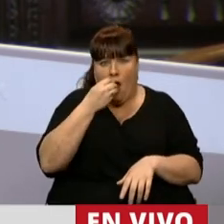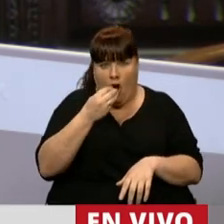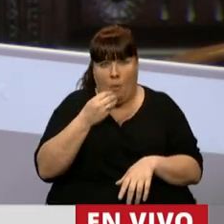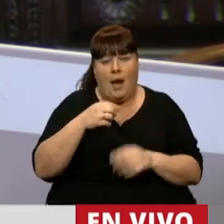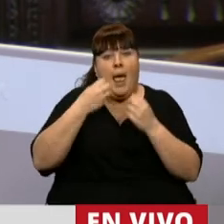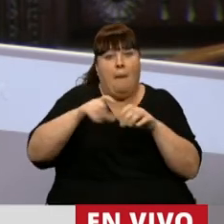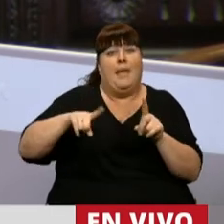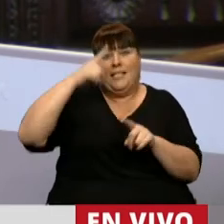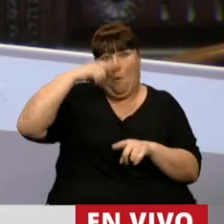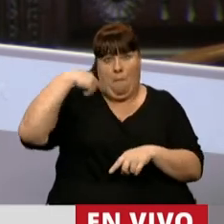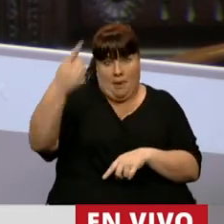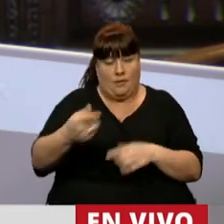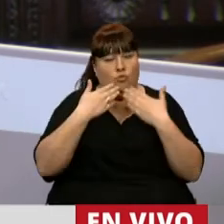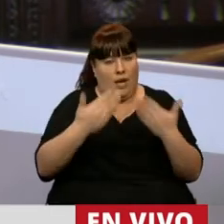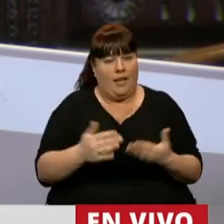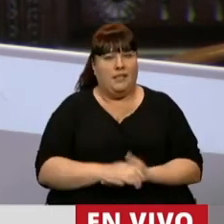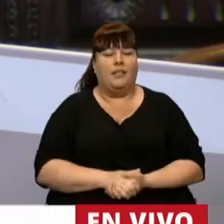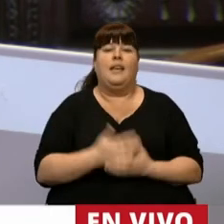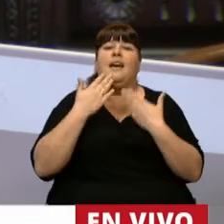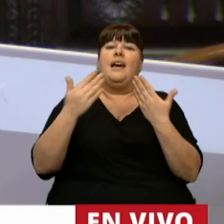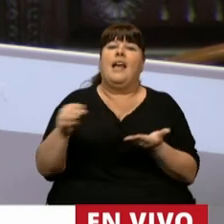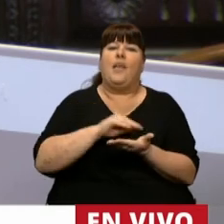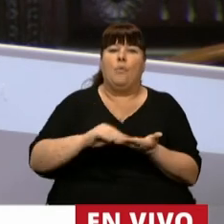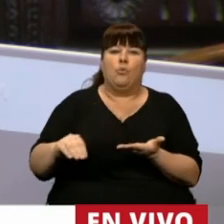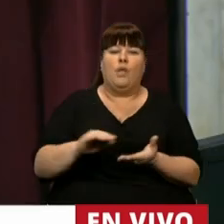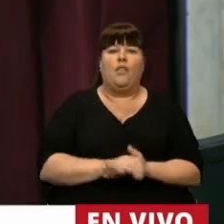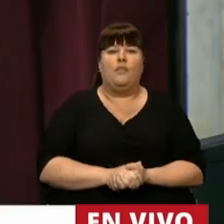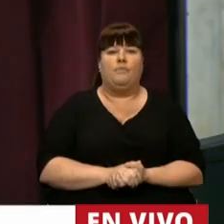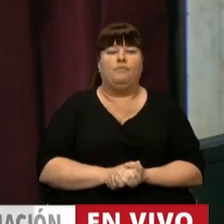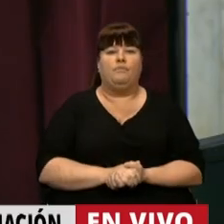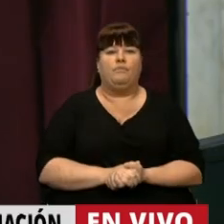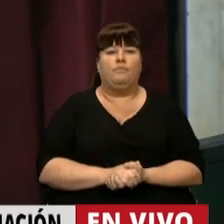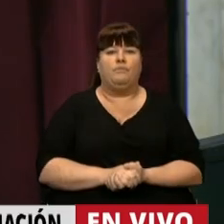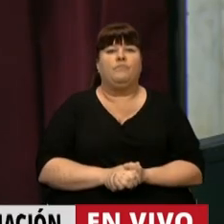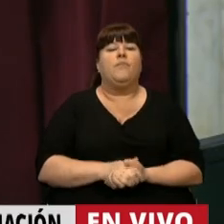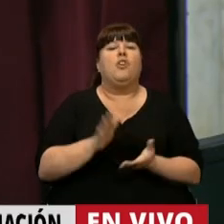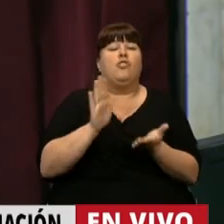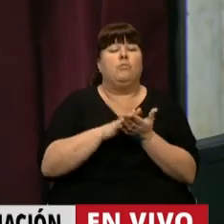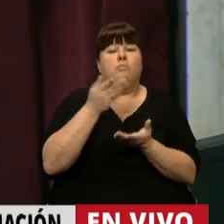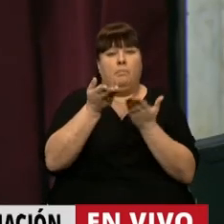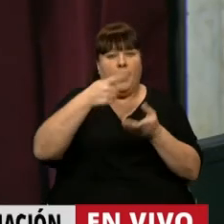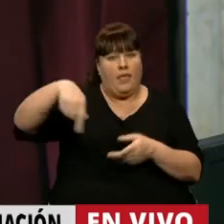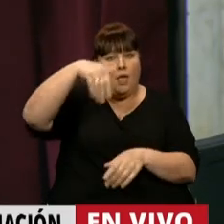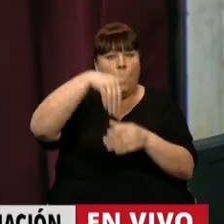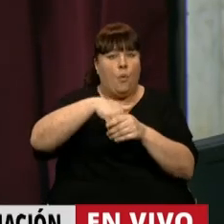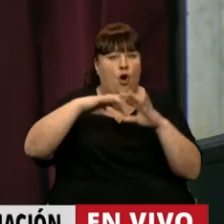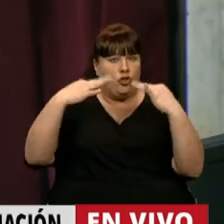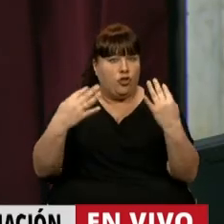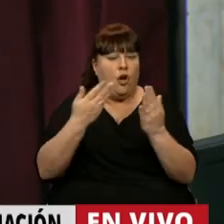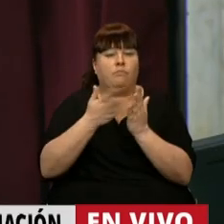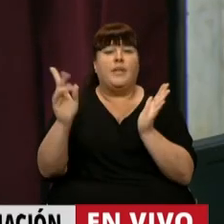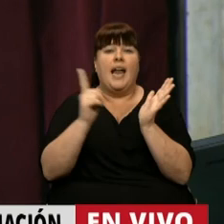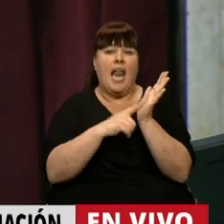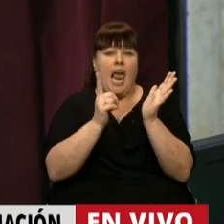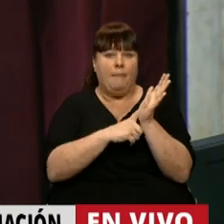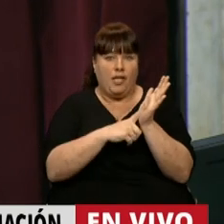a partir del mes que viene. Muchas gracias. Gracias, diputado. En consideración del cuerpo, el